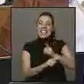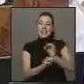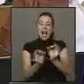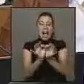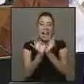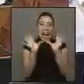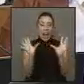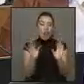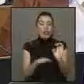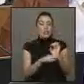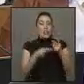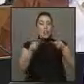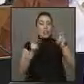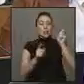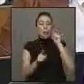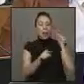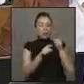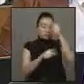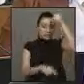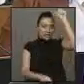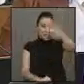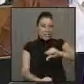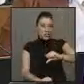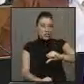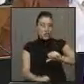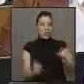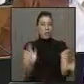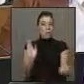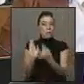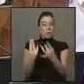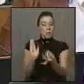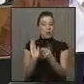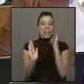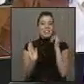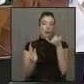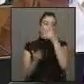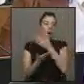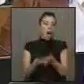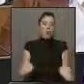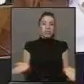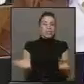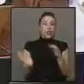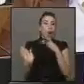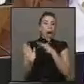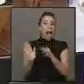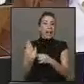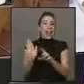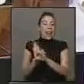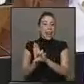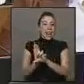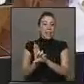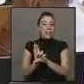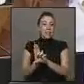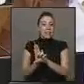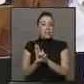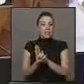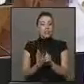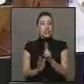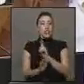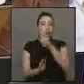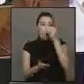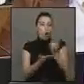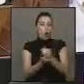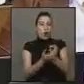tipicidad propia de un Estado de Derecho para la persecución y sanción de las infracciones se encuentra ausente de nuestra legislación. Así, el no